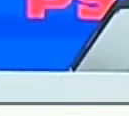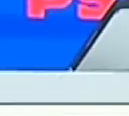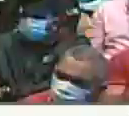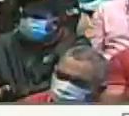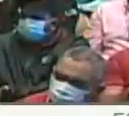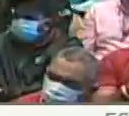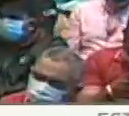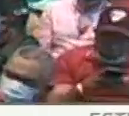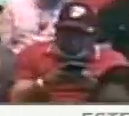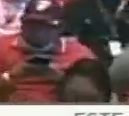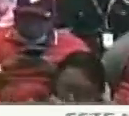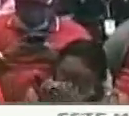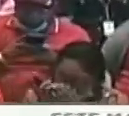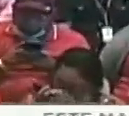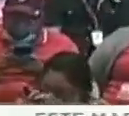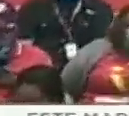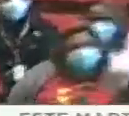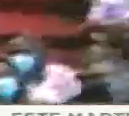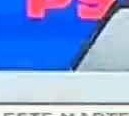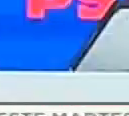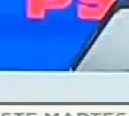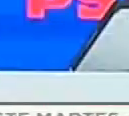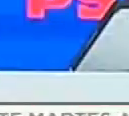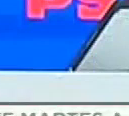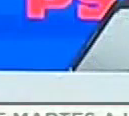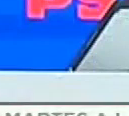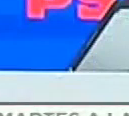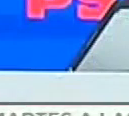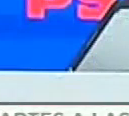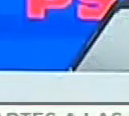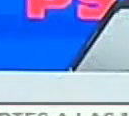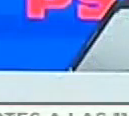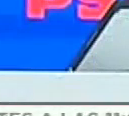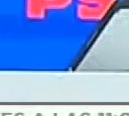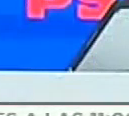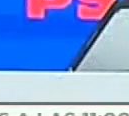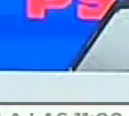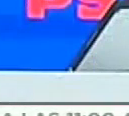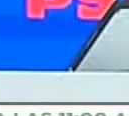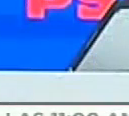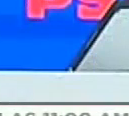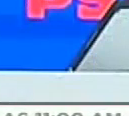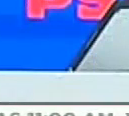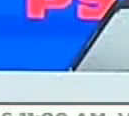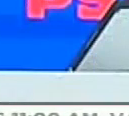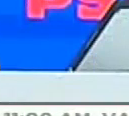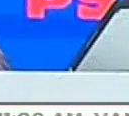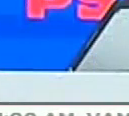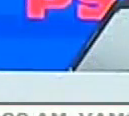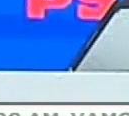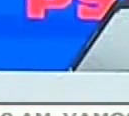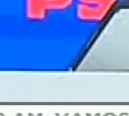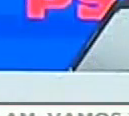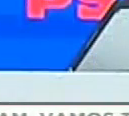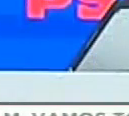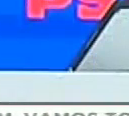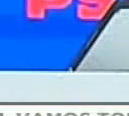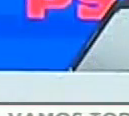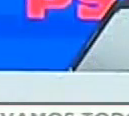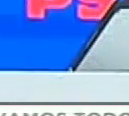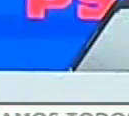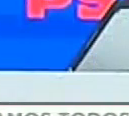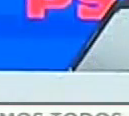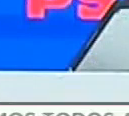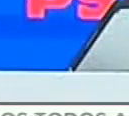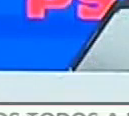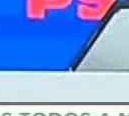afortunadamente, el pueblo venezolano en su conjunto, el pueblo productivo, el pueblo campesino, los trabajadores, los empresarios, atendieron